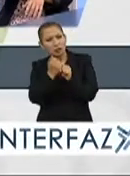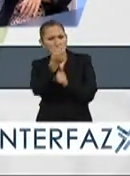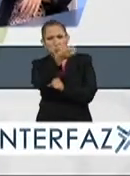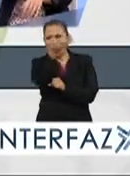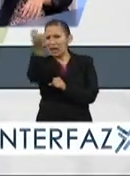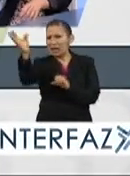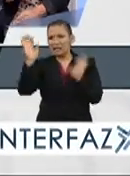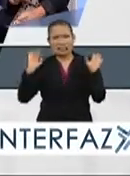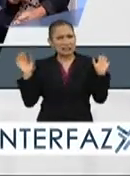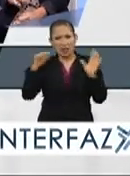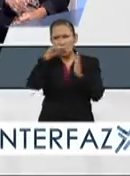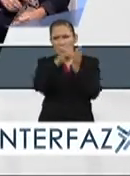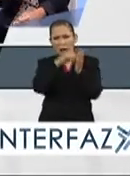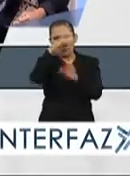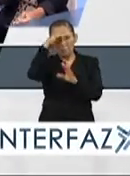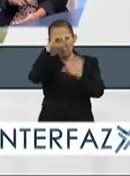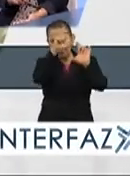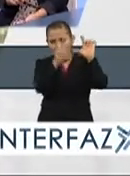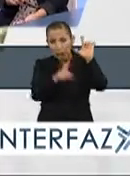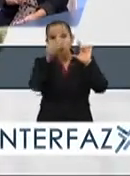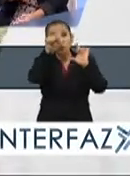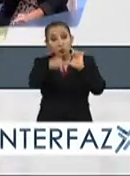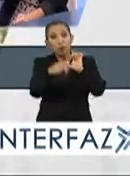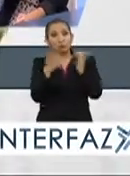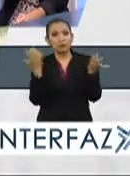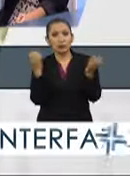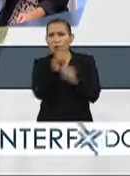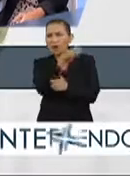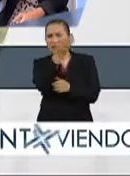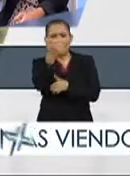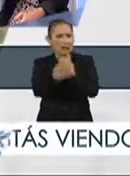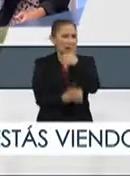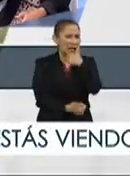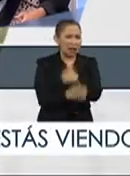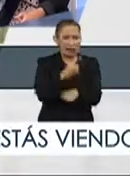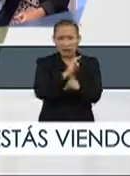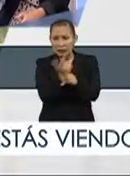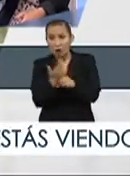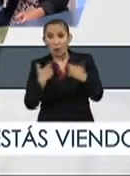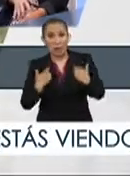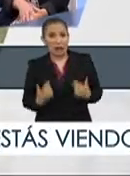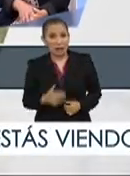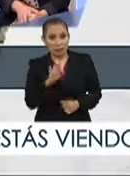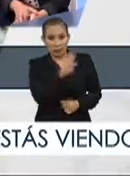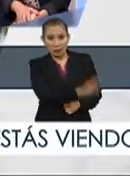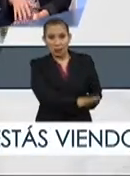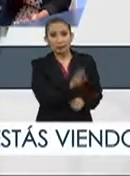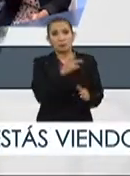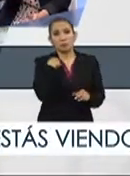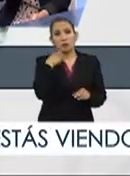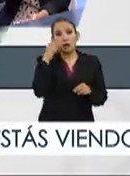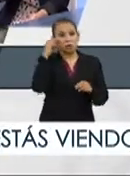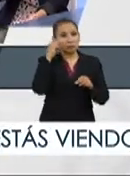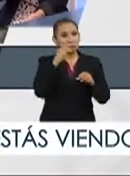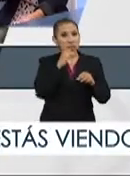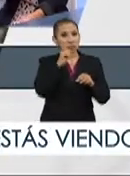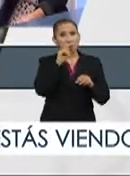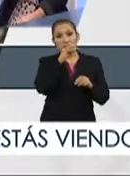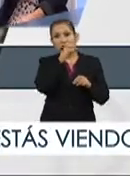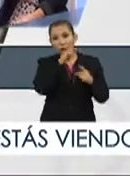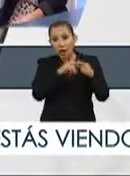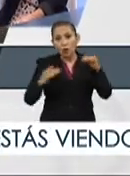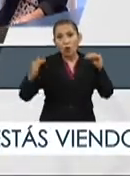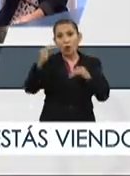cualquier punto de la República, estás estudiando... De cualquier disciplina, puede ser de humanidades, pueden ser posgrado, grado o posgrado.